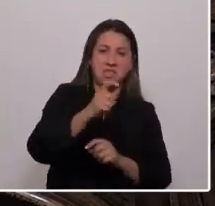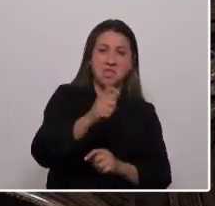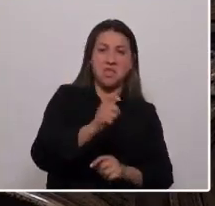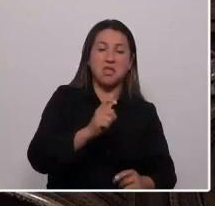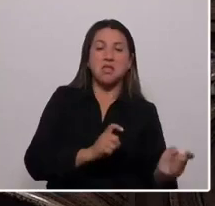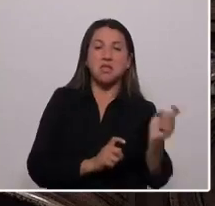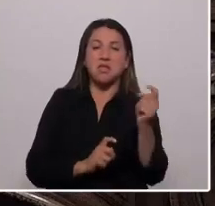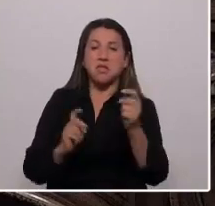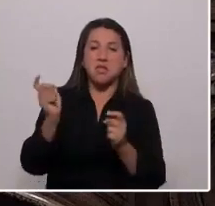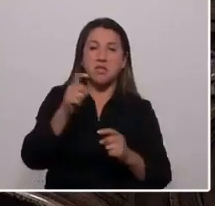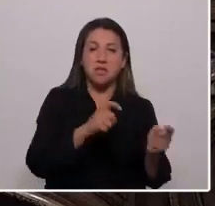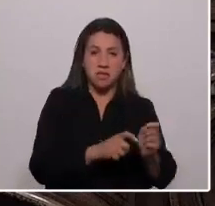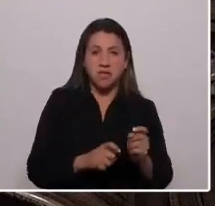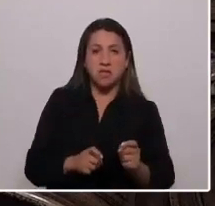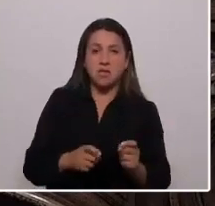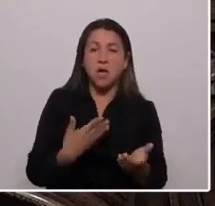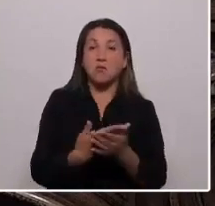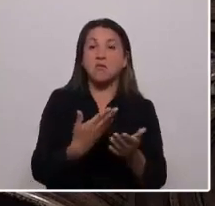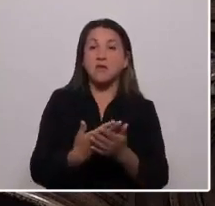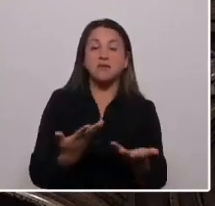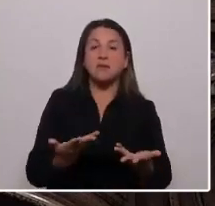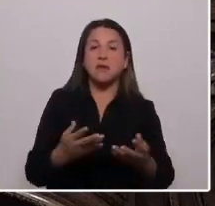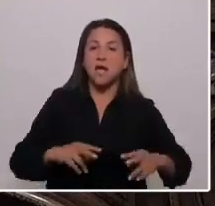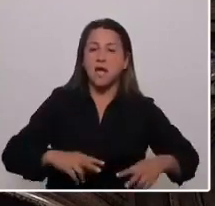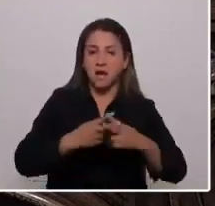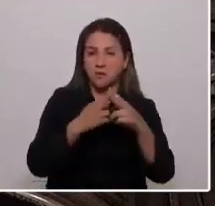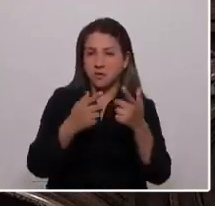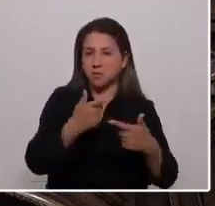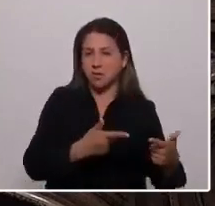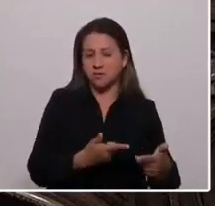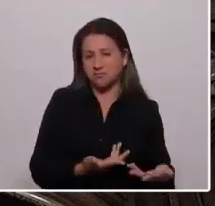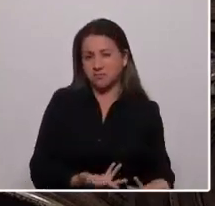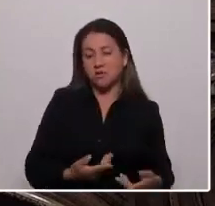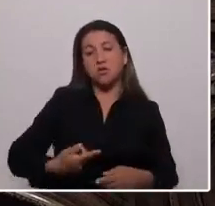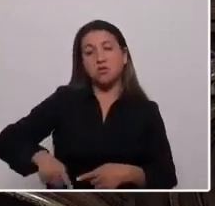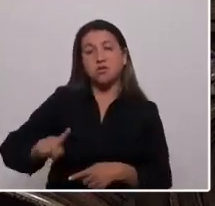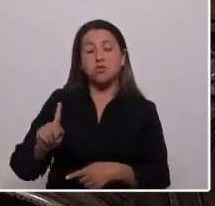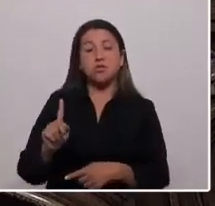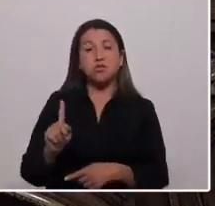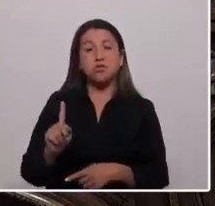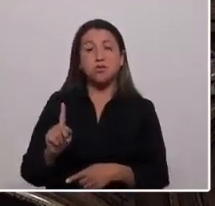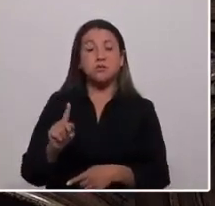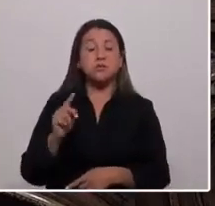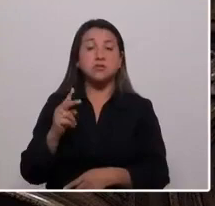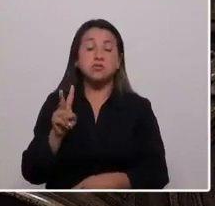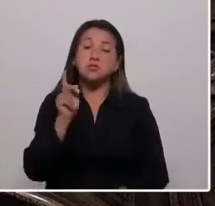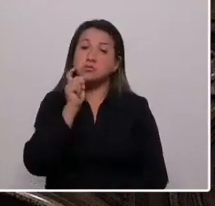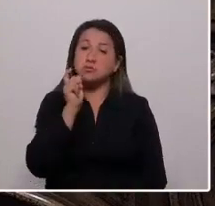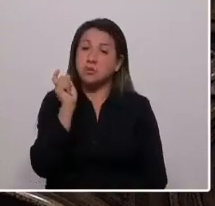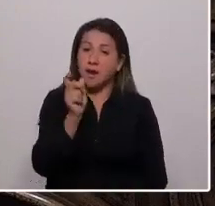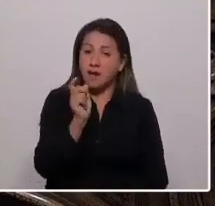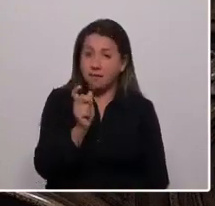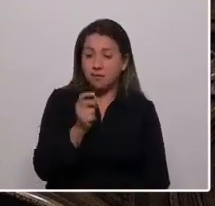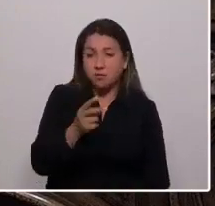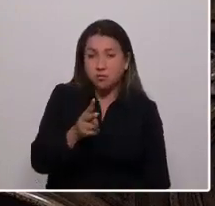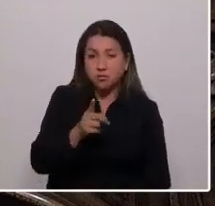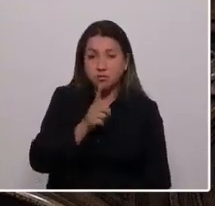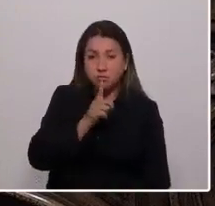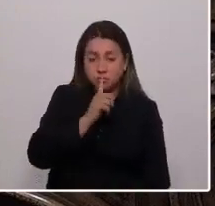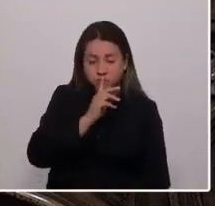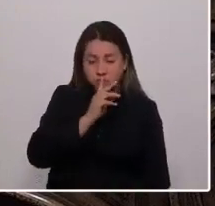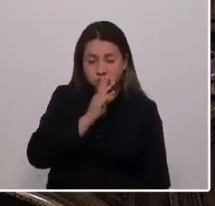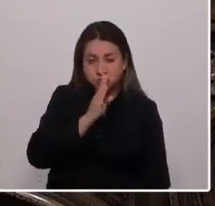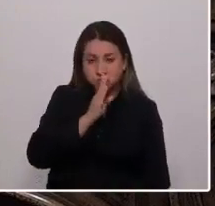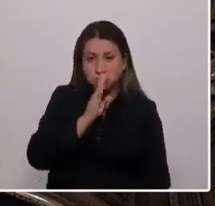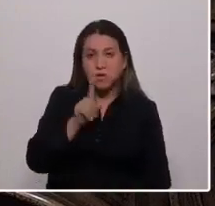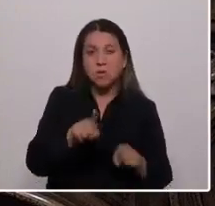como herramienta política y por otros pocos que la han validado con su palabra o con su silencio. La violencia